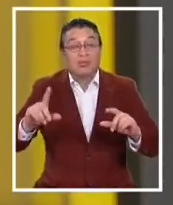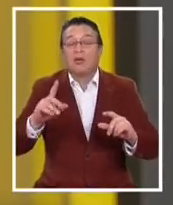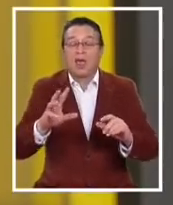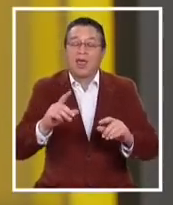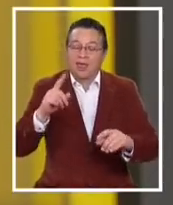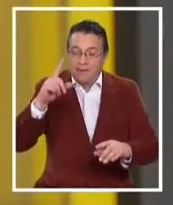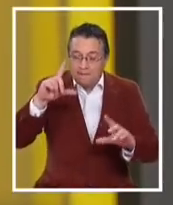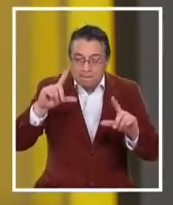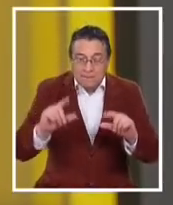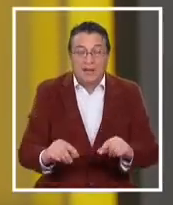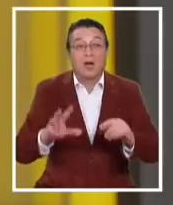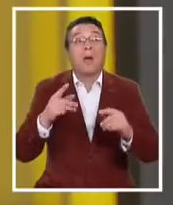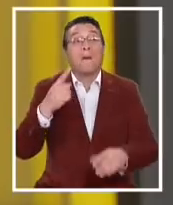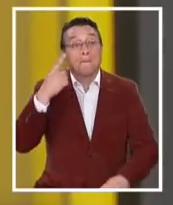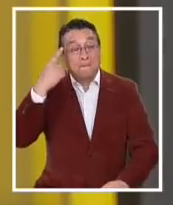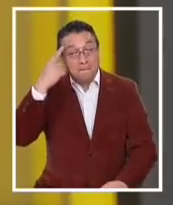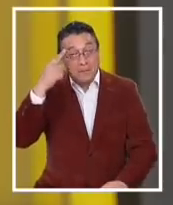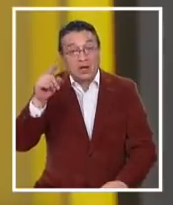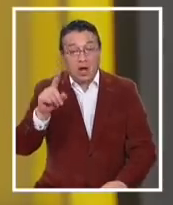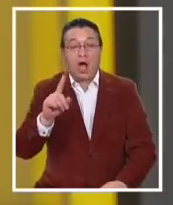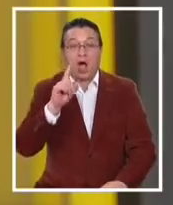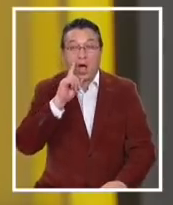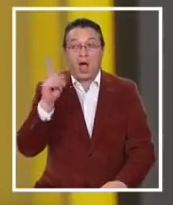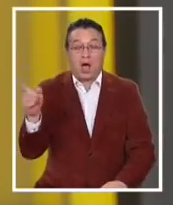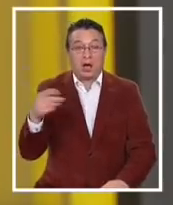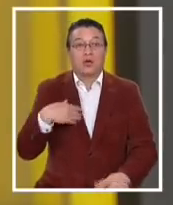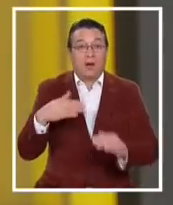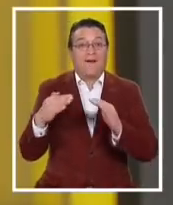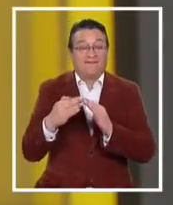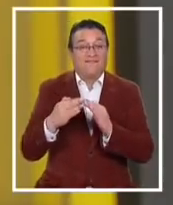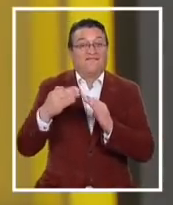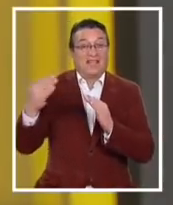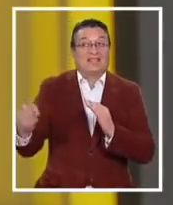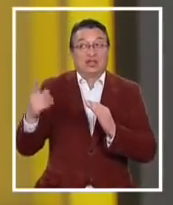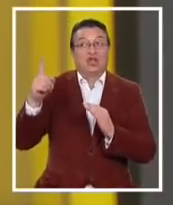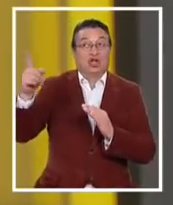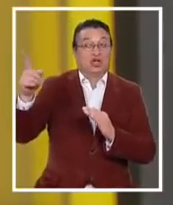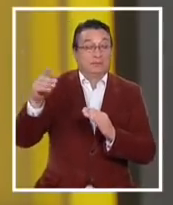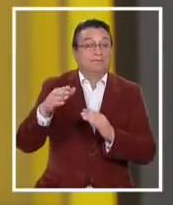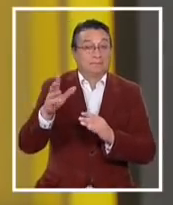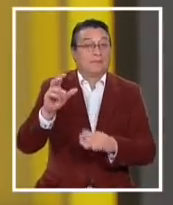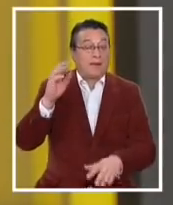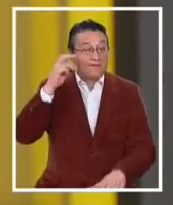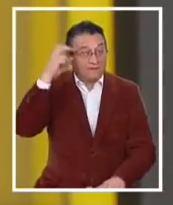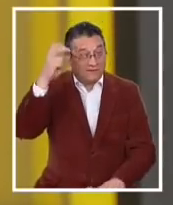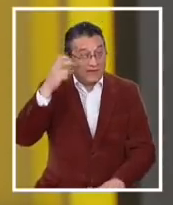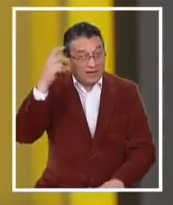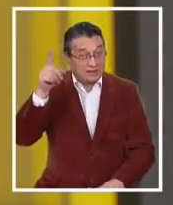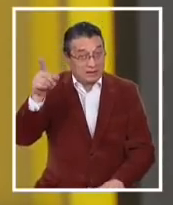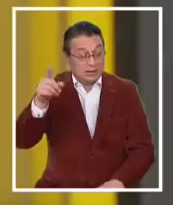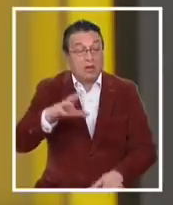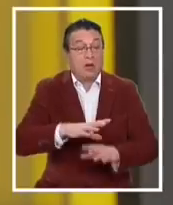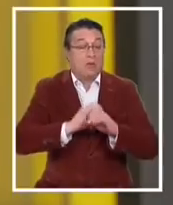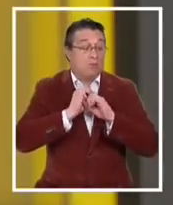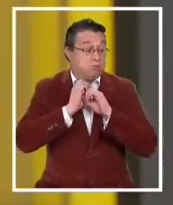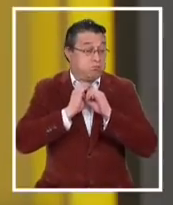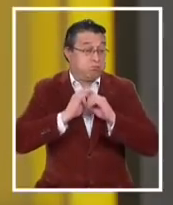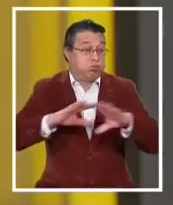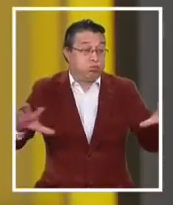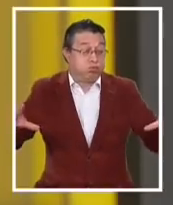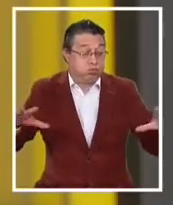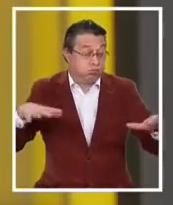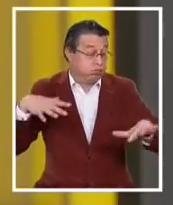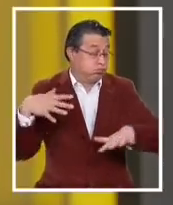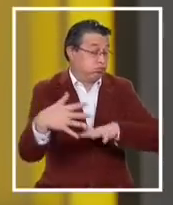paralelamente tenemos un gran vecino que es una amenaza gigantesca, que es Brasil, que está descontrolada la pandemia, que tienen